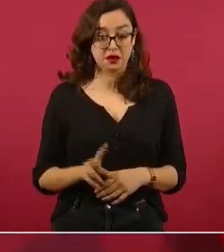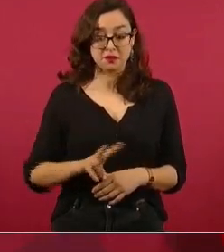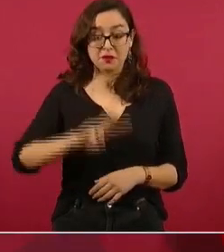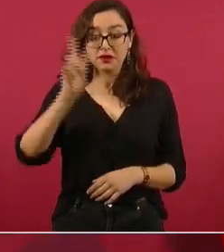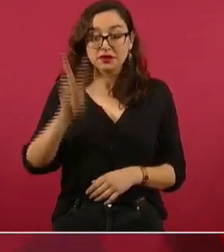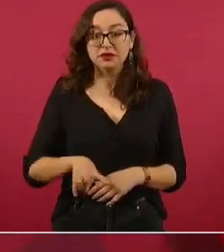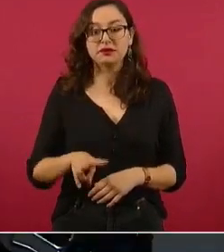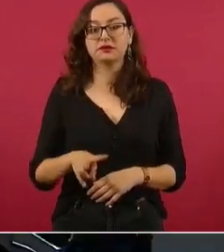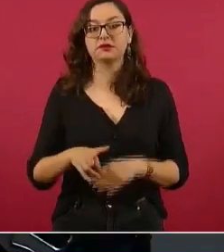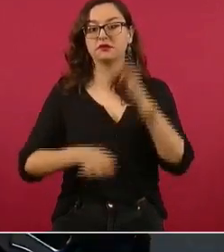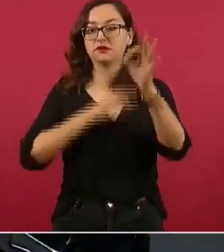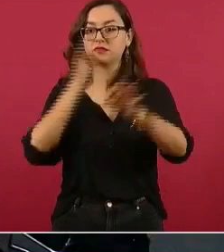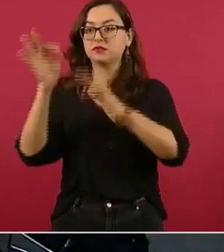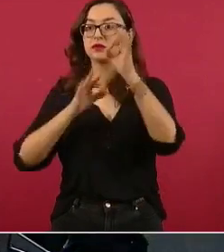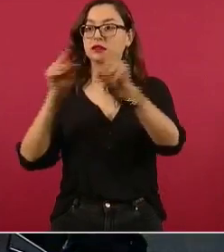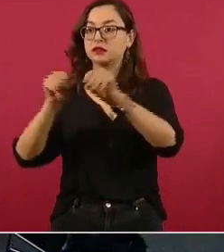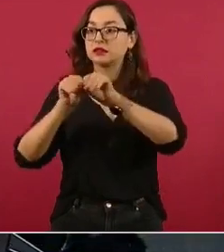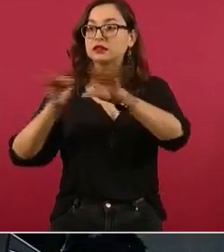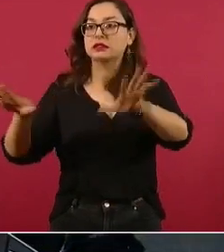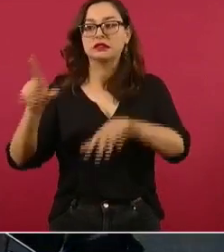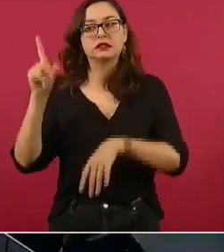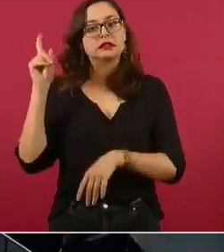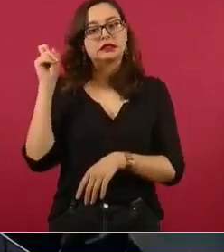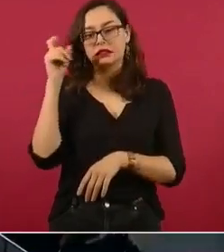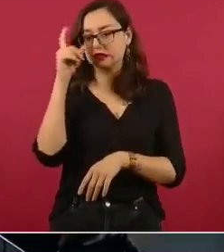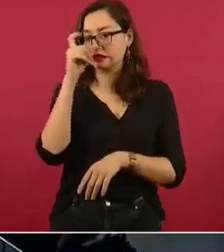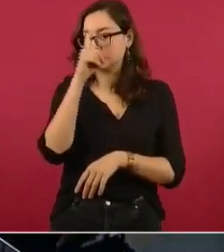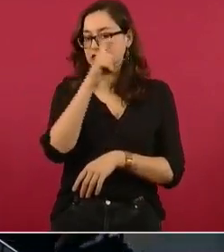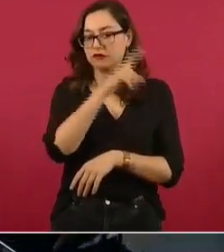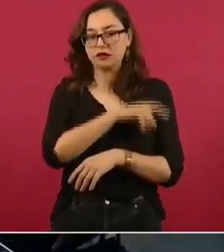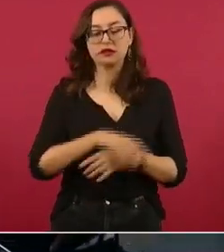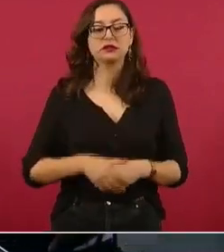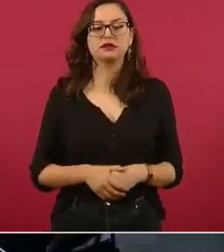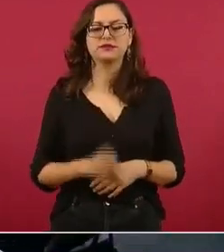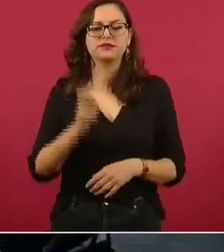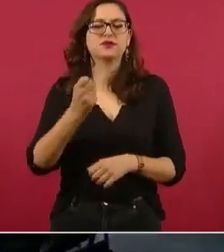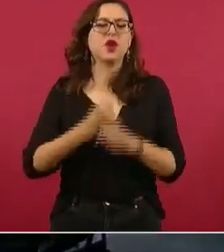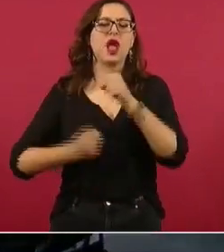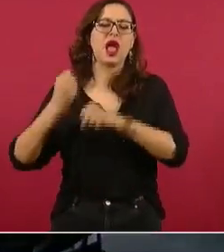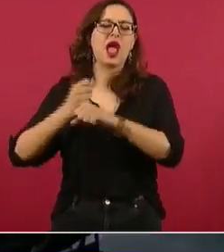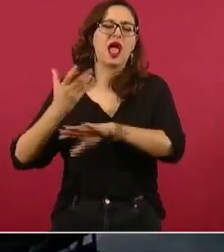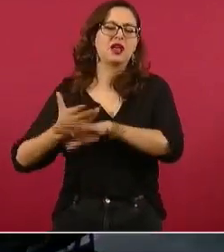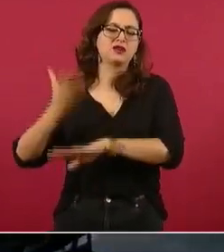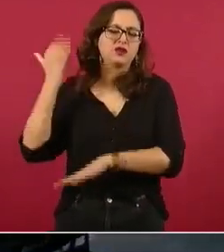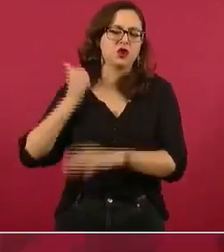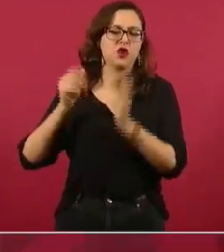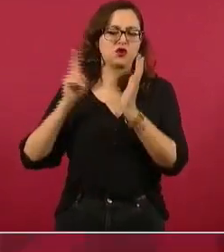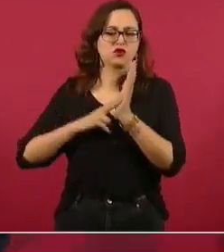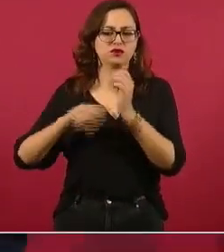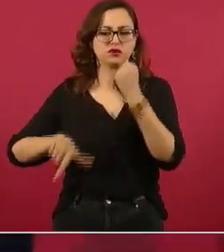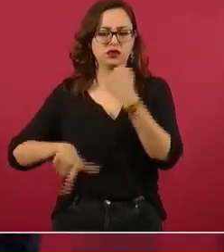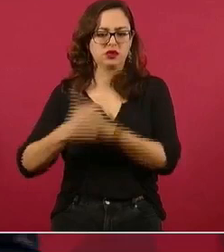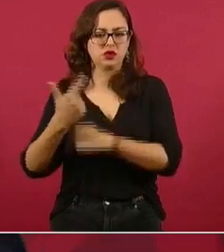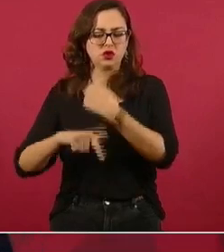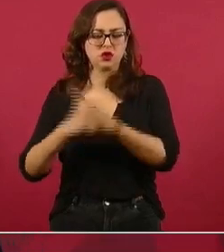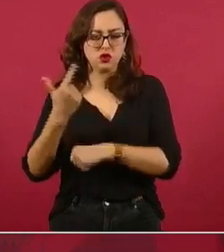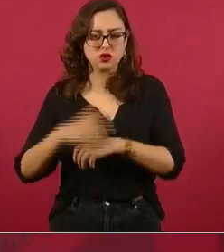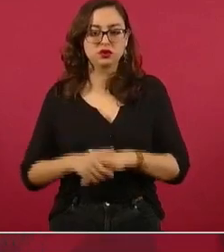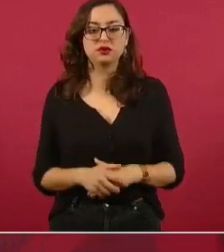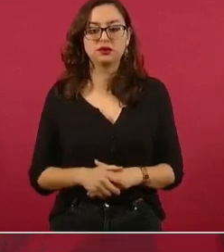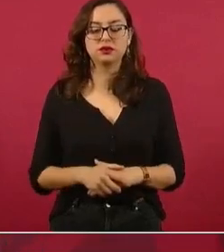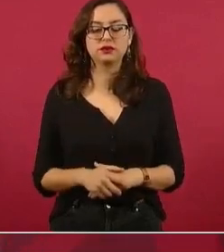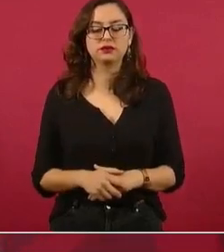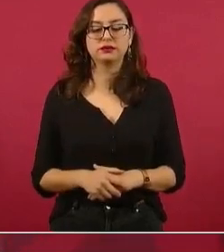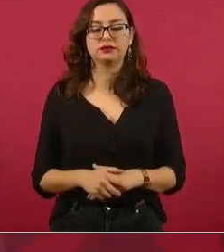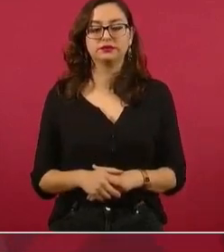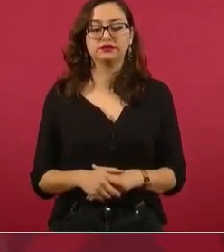me escribió el maestro, el finado Galileo de Junuta en el